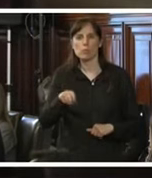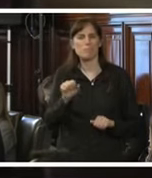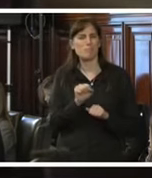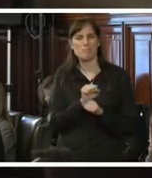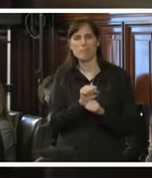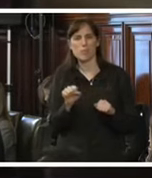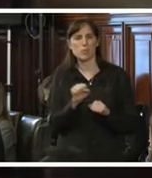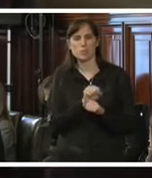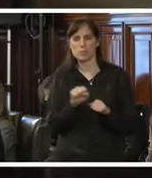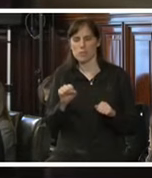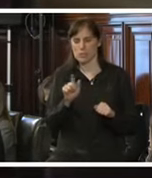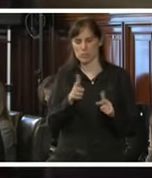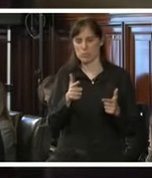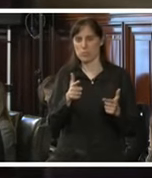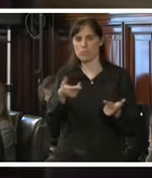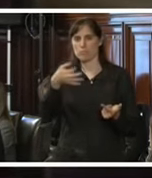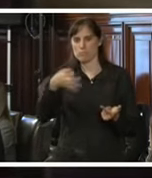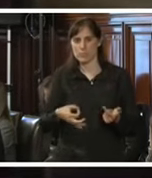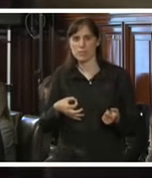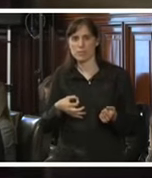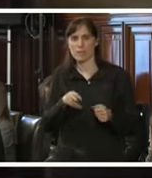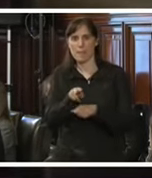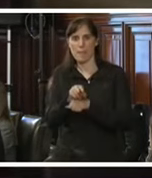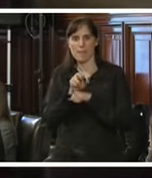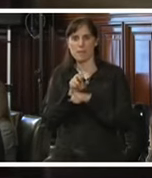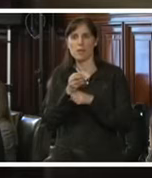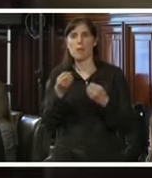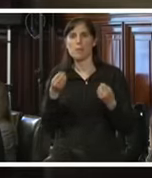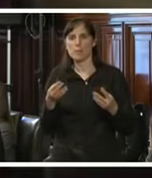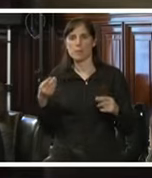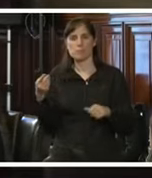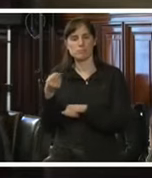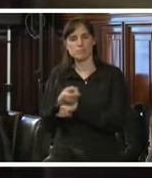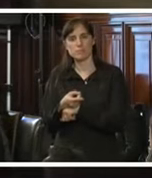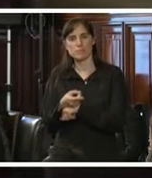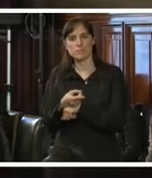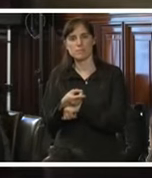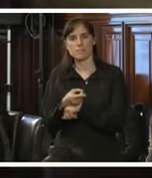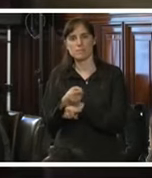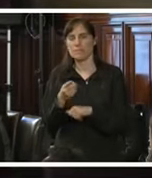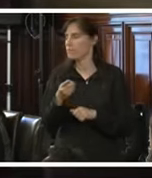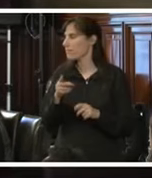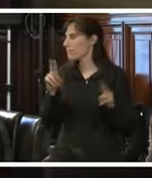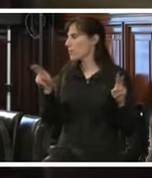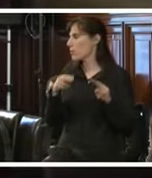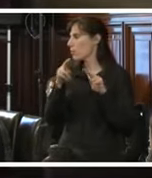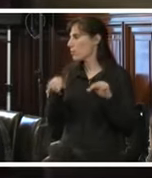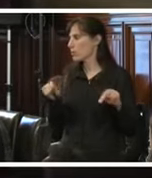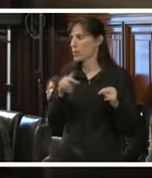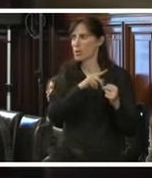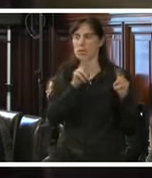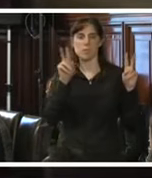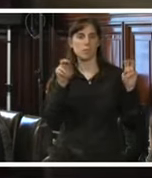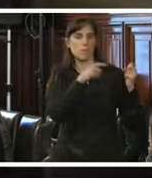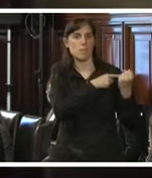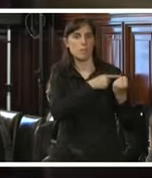notar la ineficiencia de la acusación fiscal cuando ésta se pronuncia en materias en las que la punición debe ser construida por razones de poder,